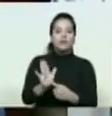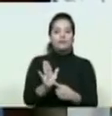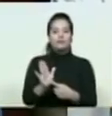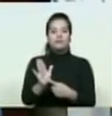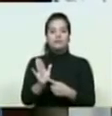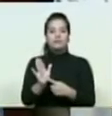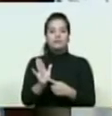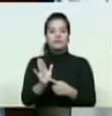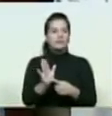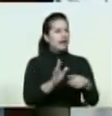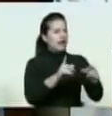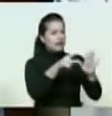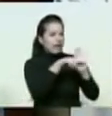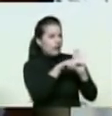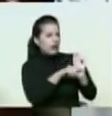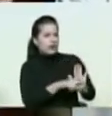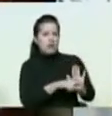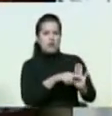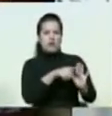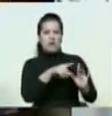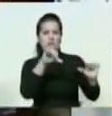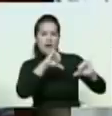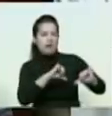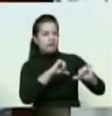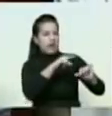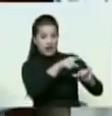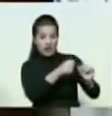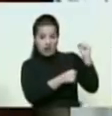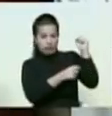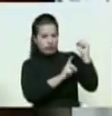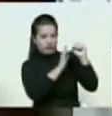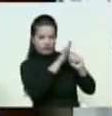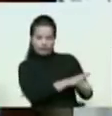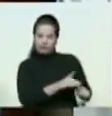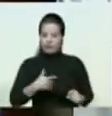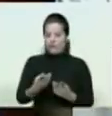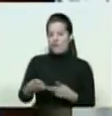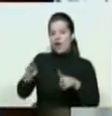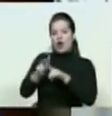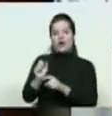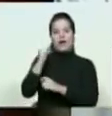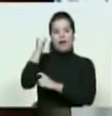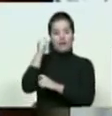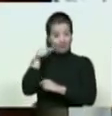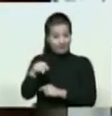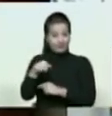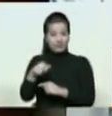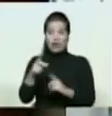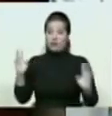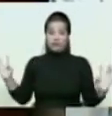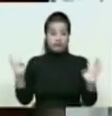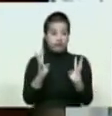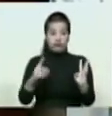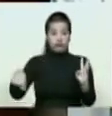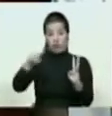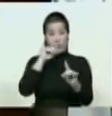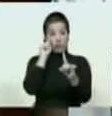los antivalores. En función de eso estamos, todas y todos, aquí reunidos.